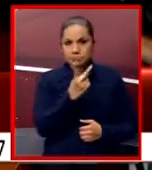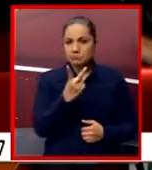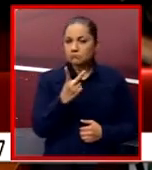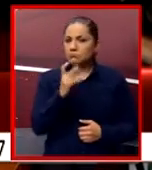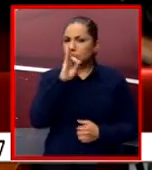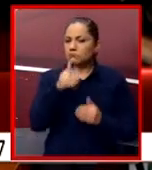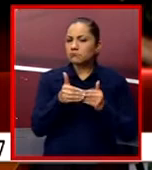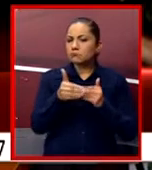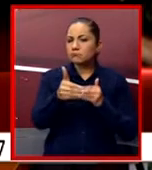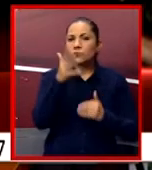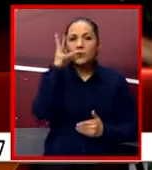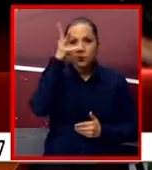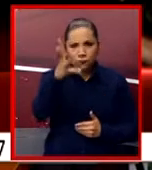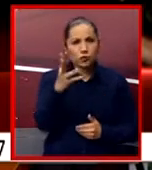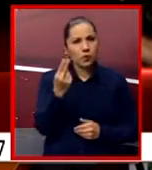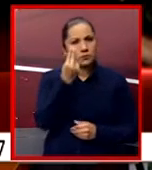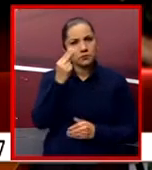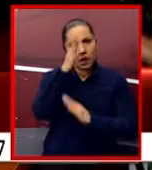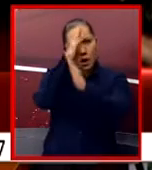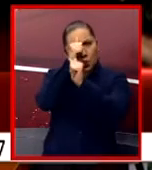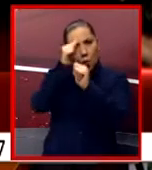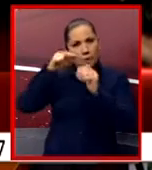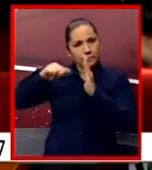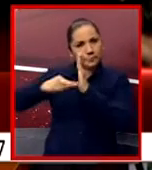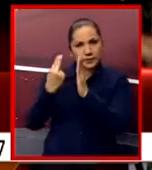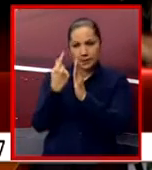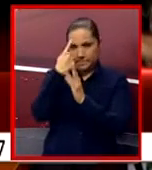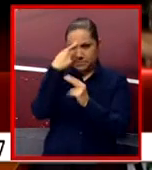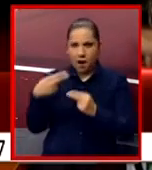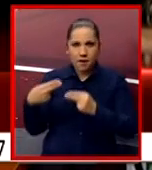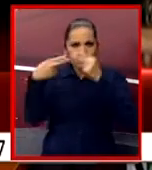un tratado de libre comercio, y así lo hemos hablado